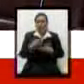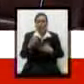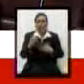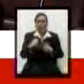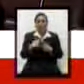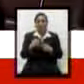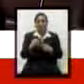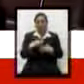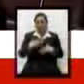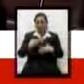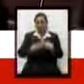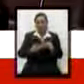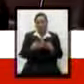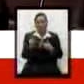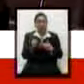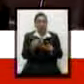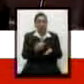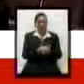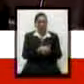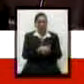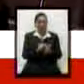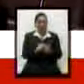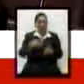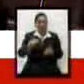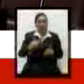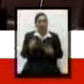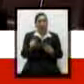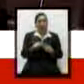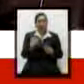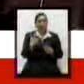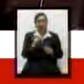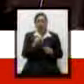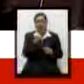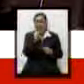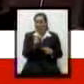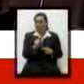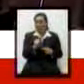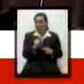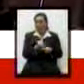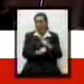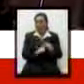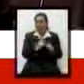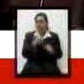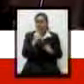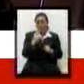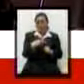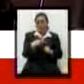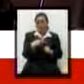CETICOS puedan continuar con su régimen tributario especial hasta el 31 de diciembre del año 2022.